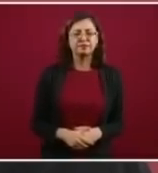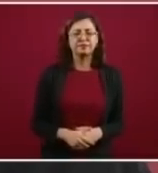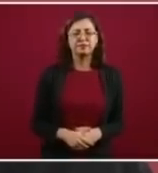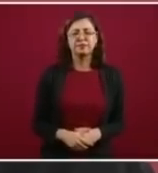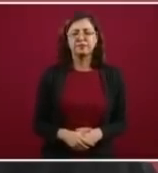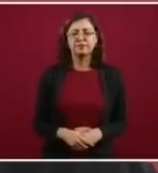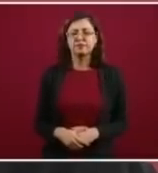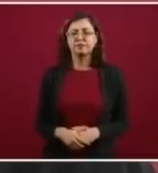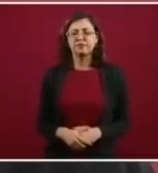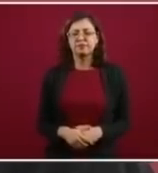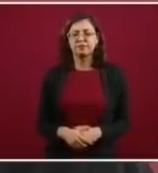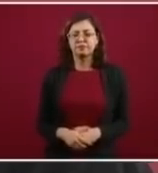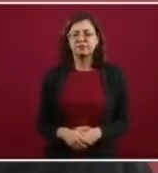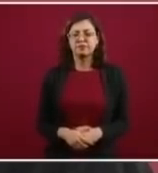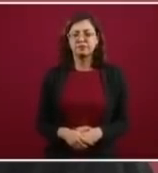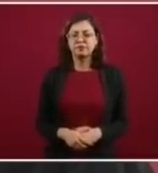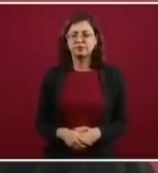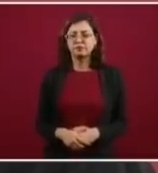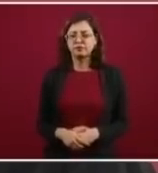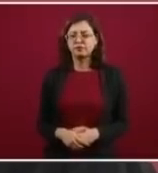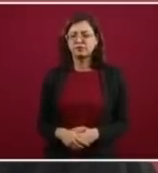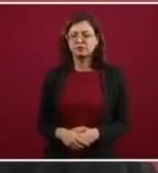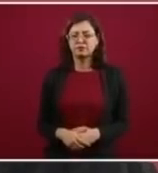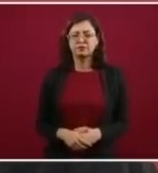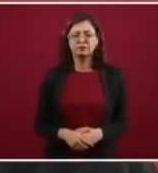Y eso no es